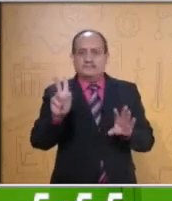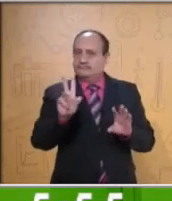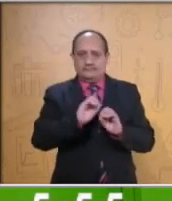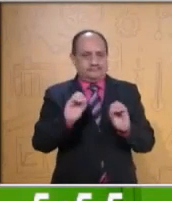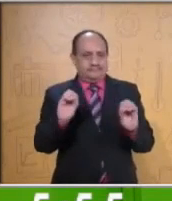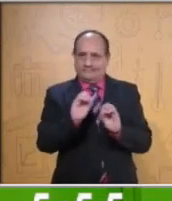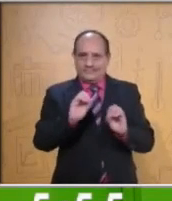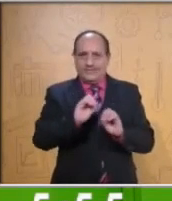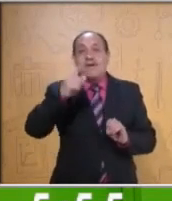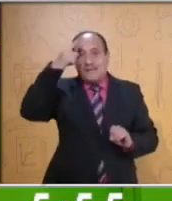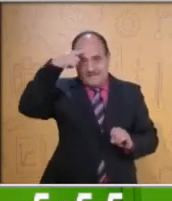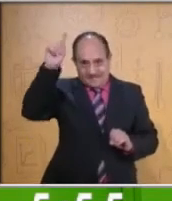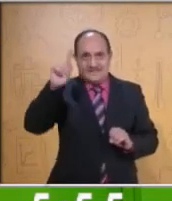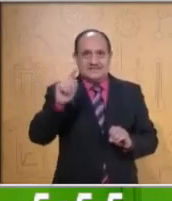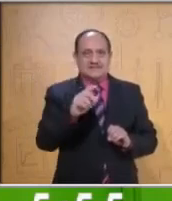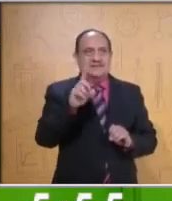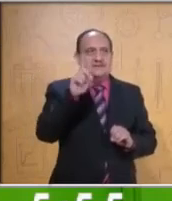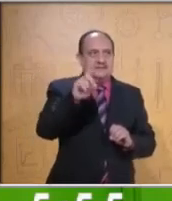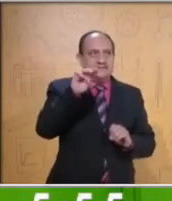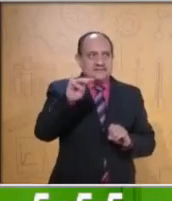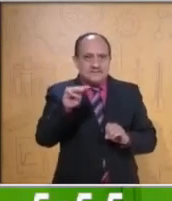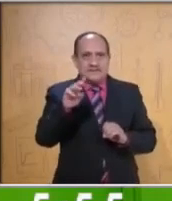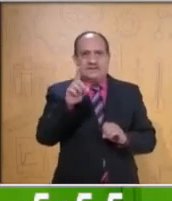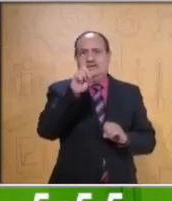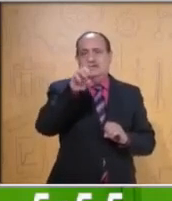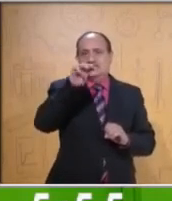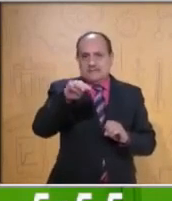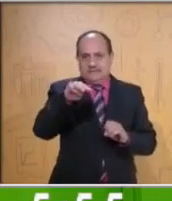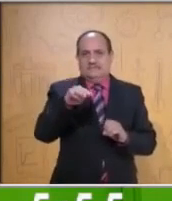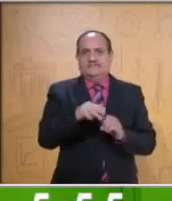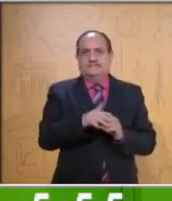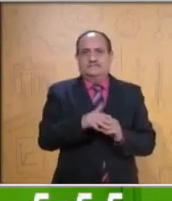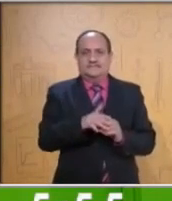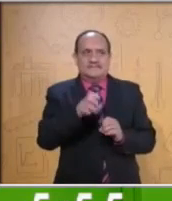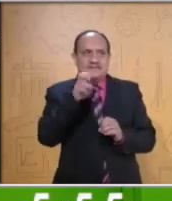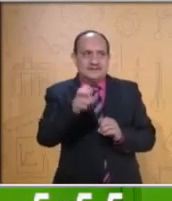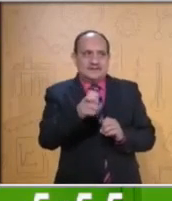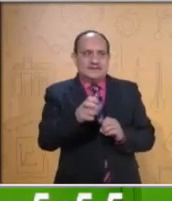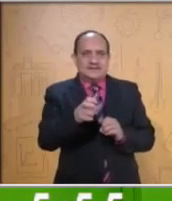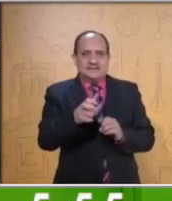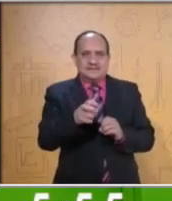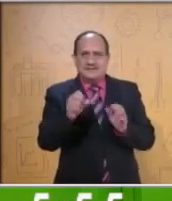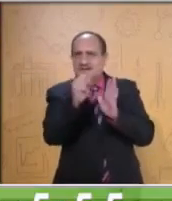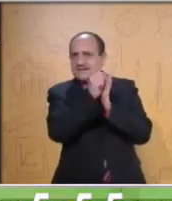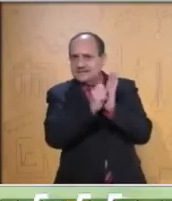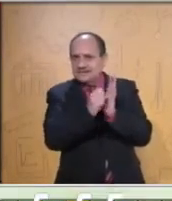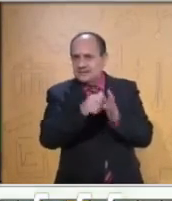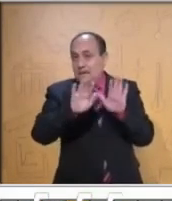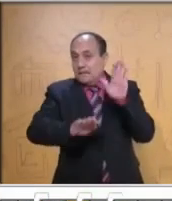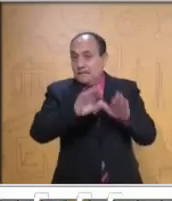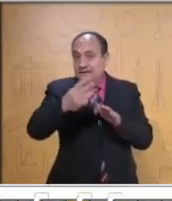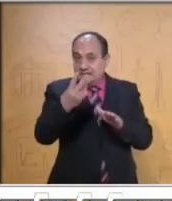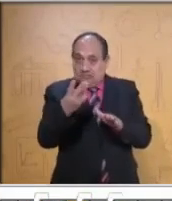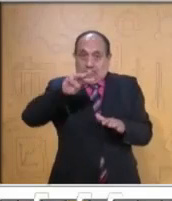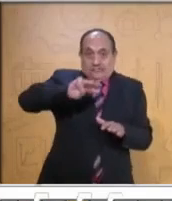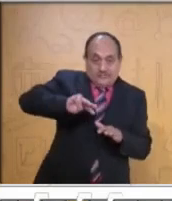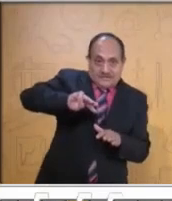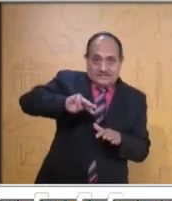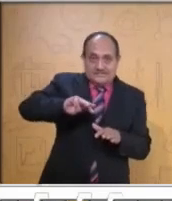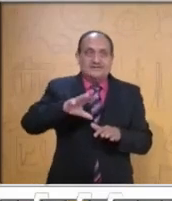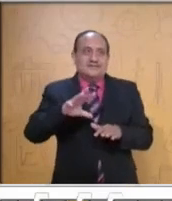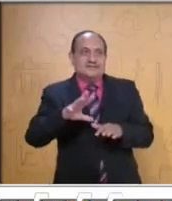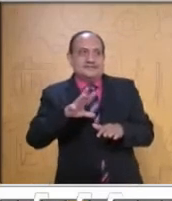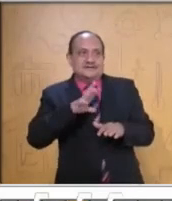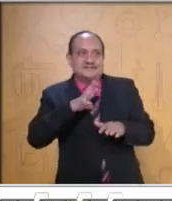sencilla. Yo tengo DM, que es desviación media, es igual, este signo que parece un 3 al revés, ¿sí? Tenemos